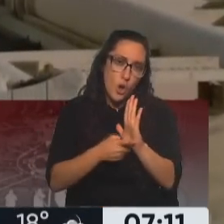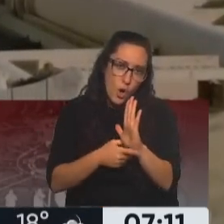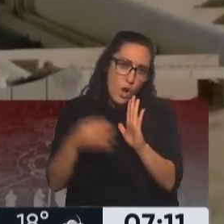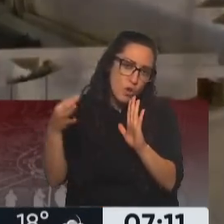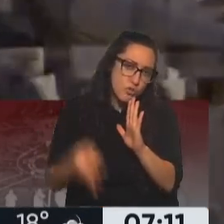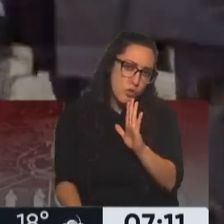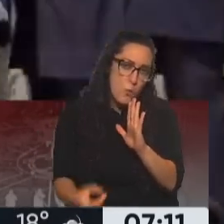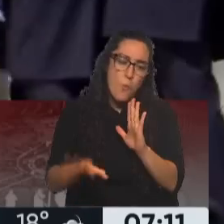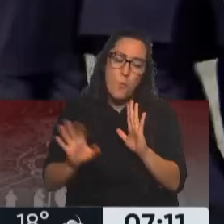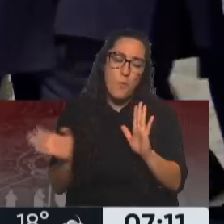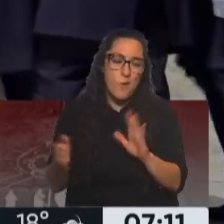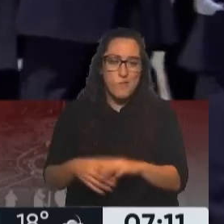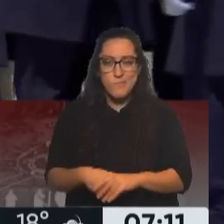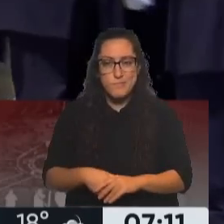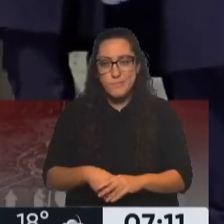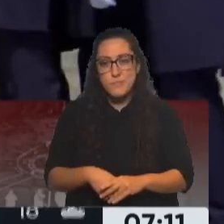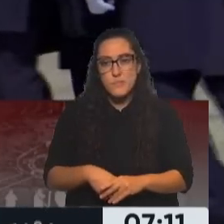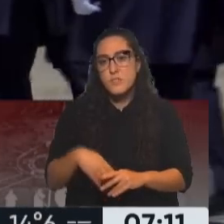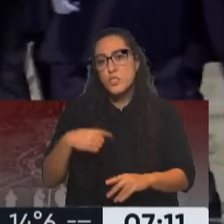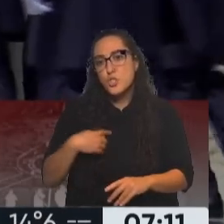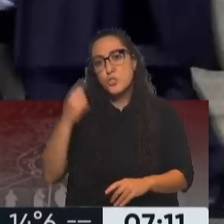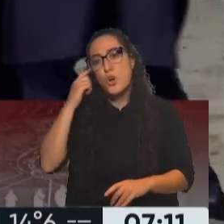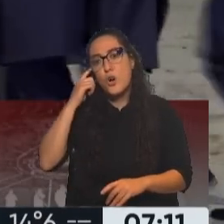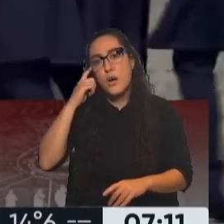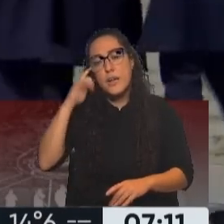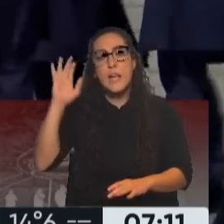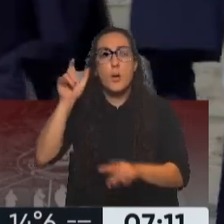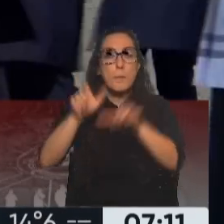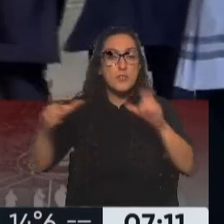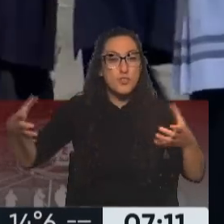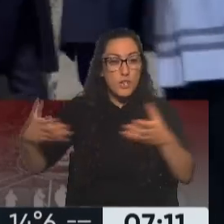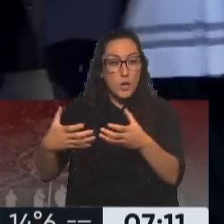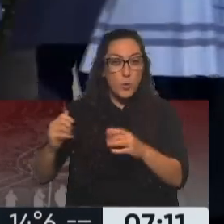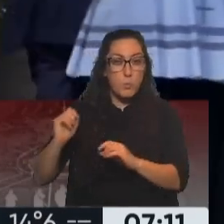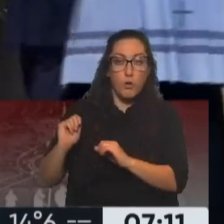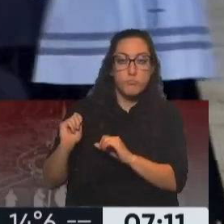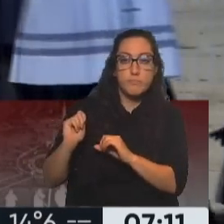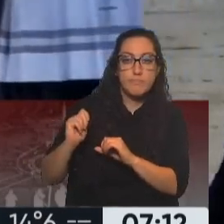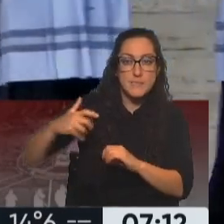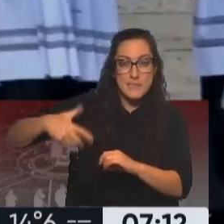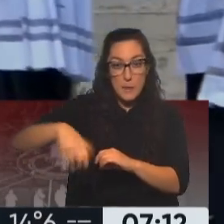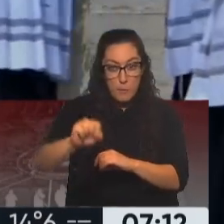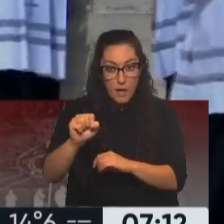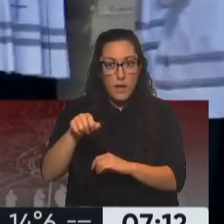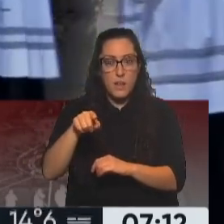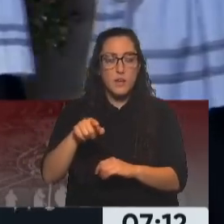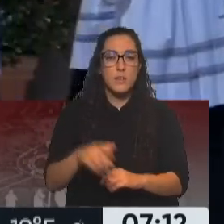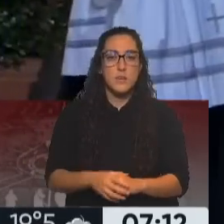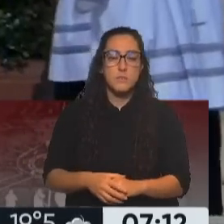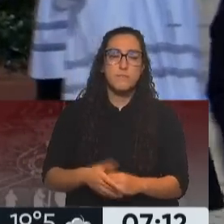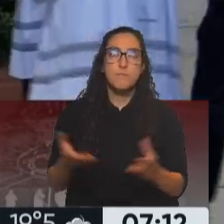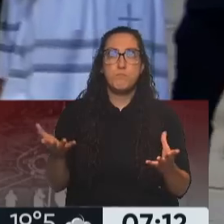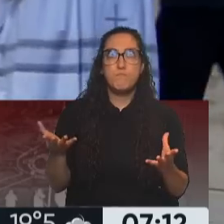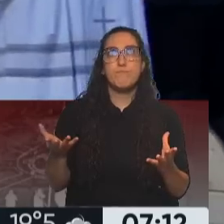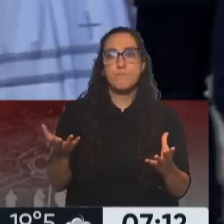seguro. Lo que sí creo que capaz que toda esa gente tiene... A ver, hay toda una parte